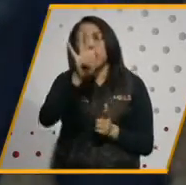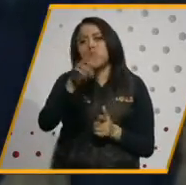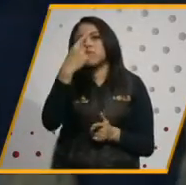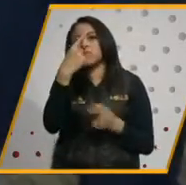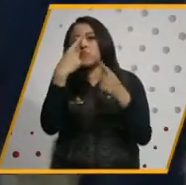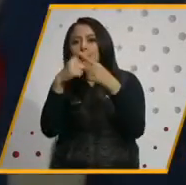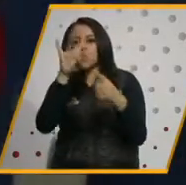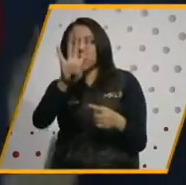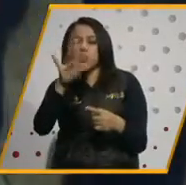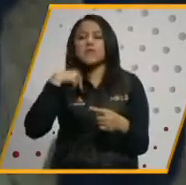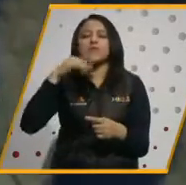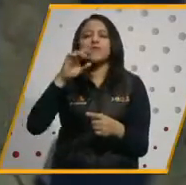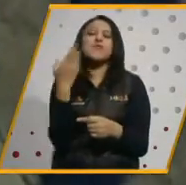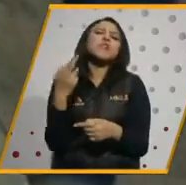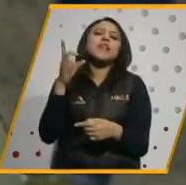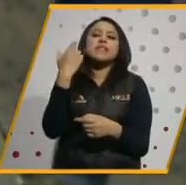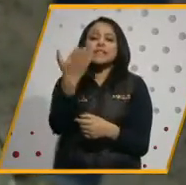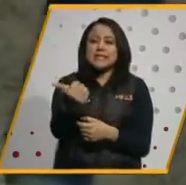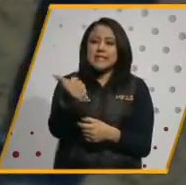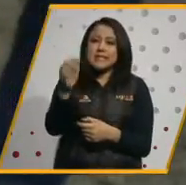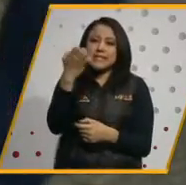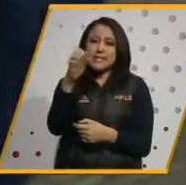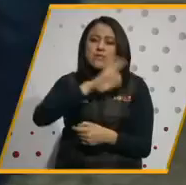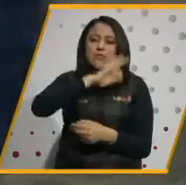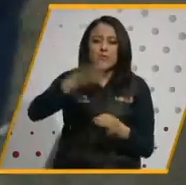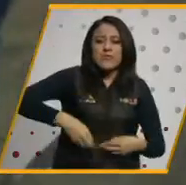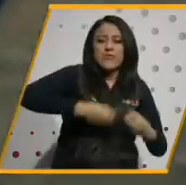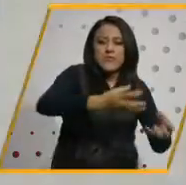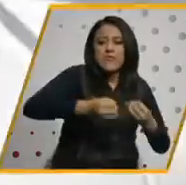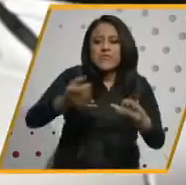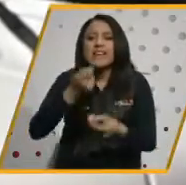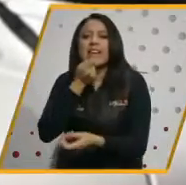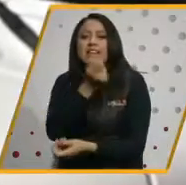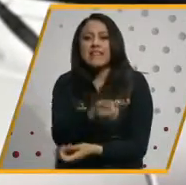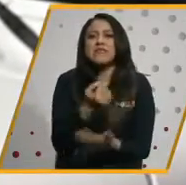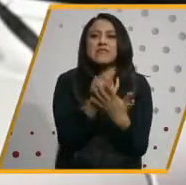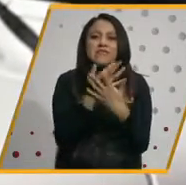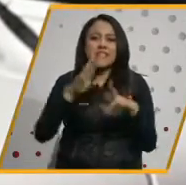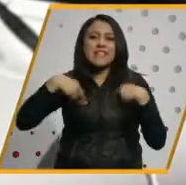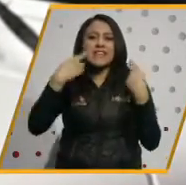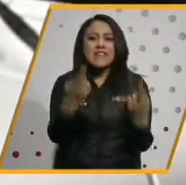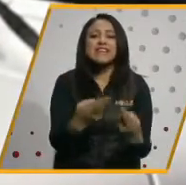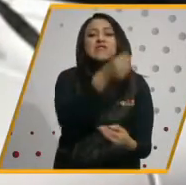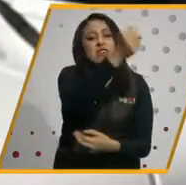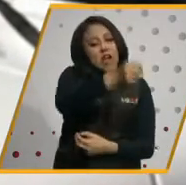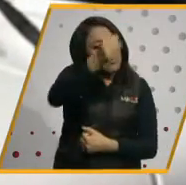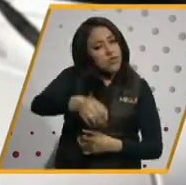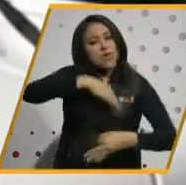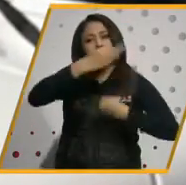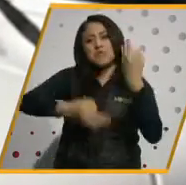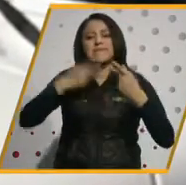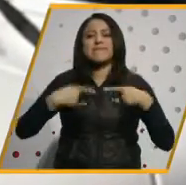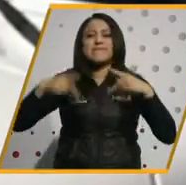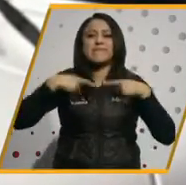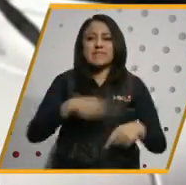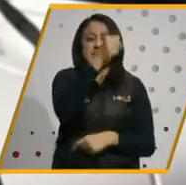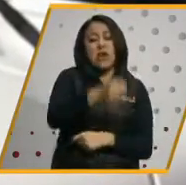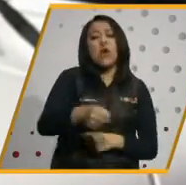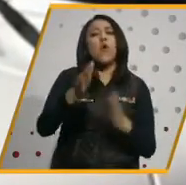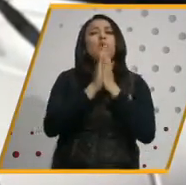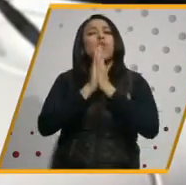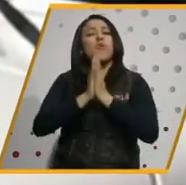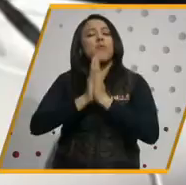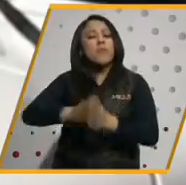sonrisas este 6 de enero en pequeños que con gran ilusión esperan un regalo. Le mandamos un saludo a todos y esperamos que acudan con